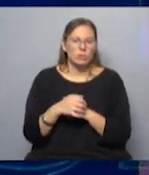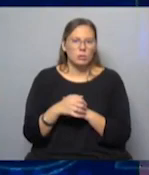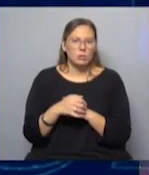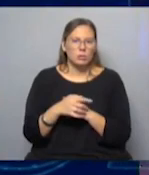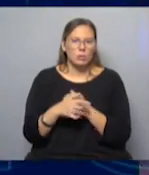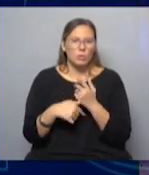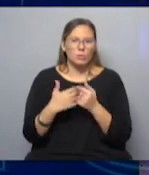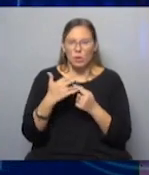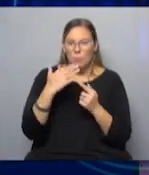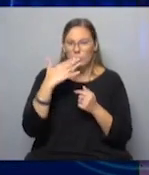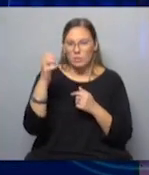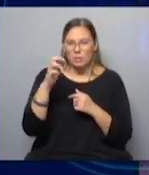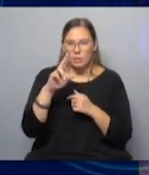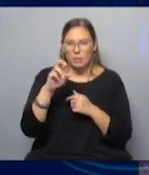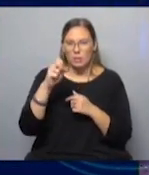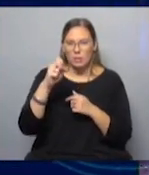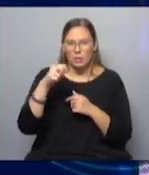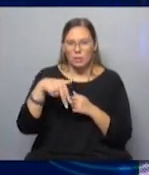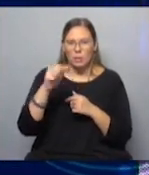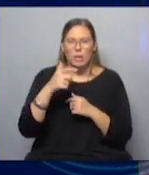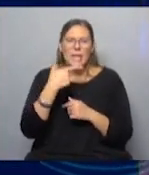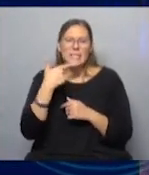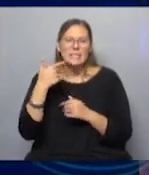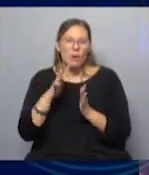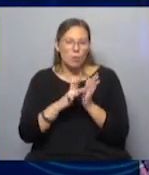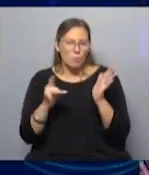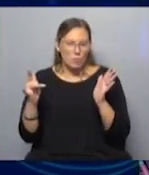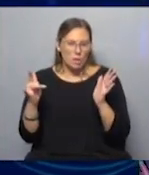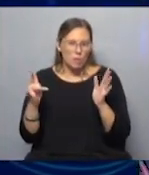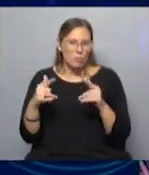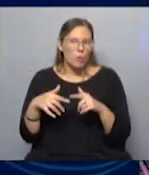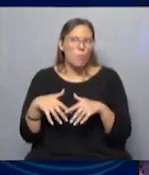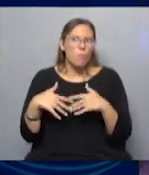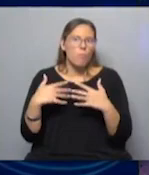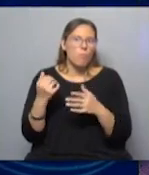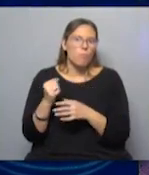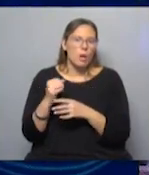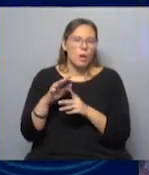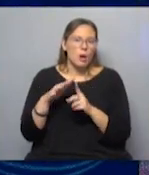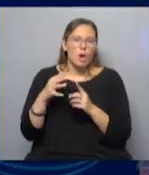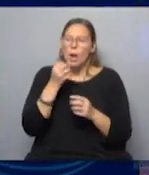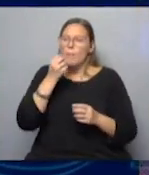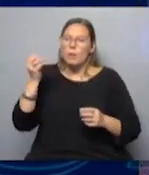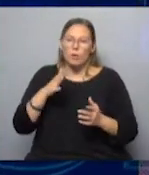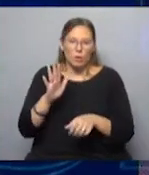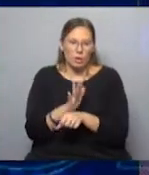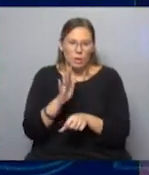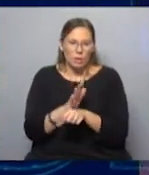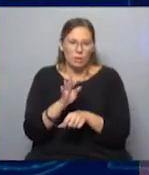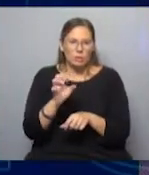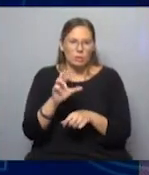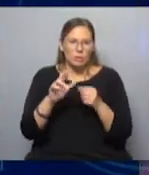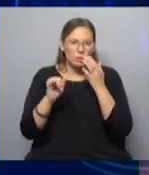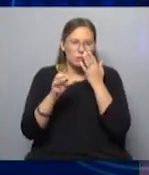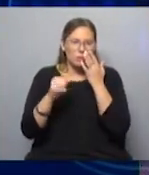y cuando me llama a sergio renán para ser sabor a miel que fue un gran éxito me rodea de lo mejor me pone alterio el